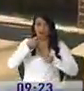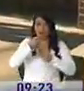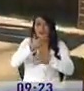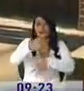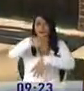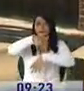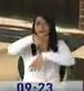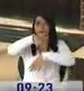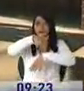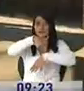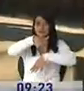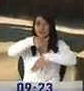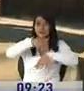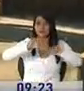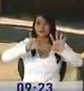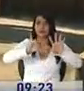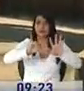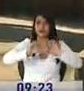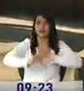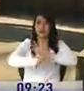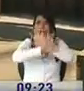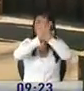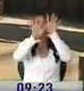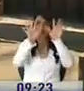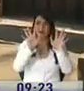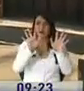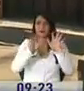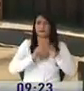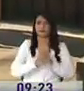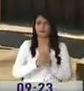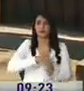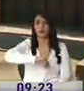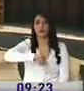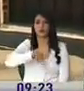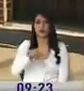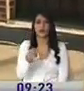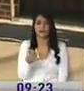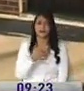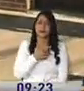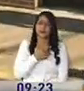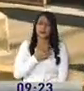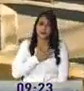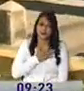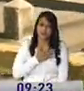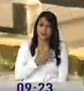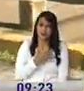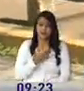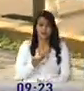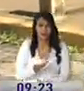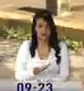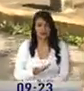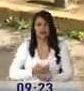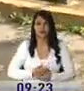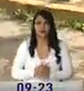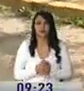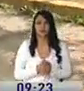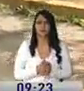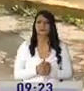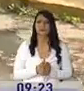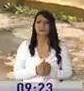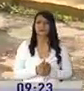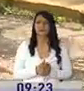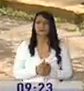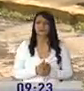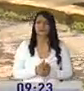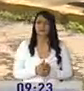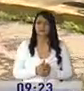6 de la mañana de este día jueves una lamentable noticia Por el momento no se cuenta